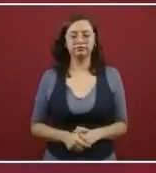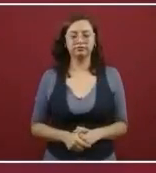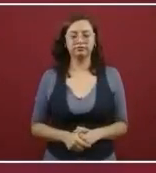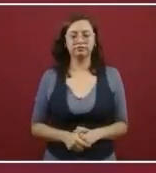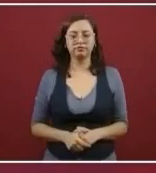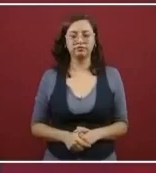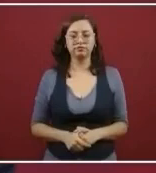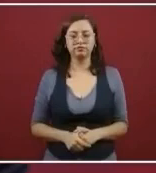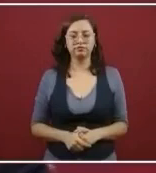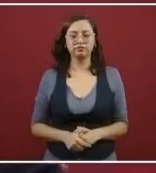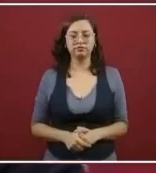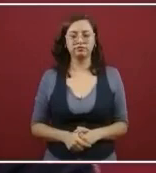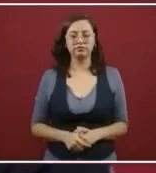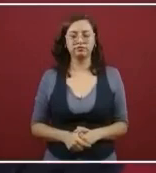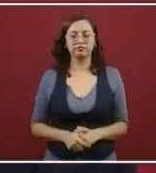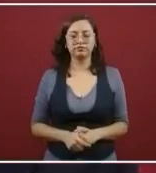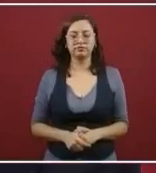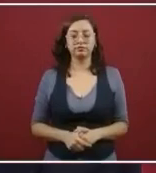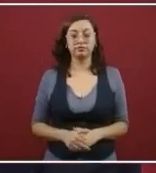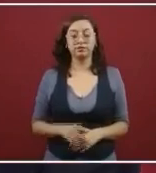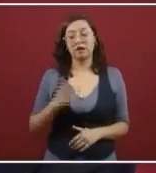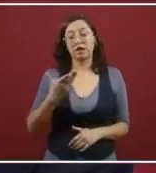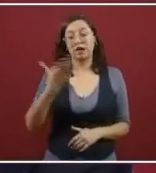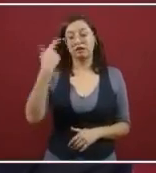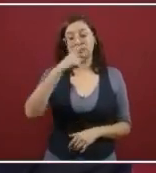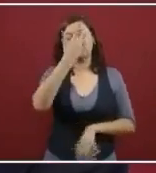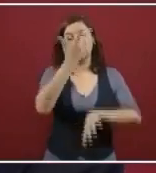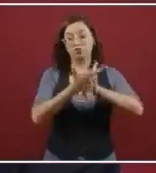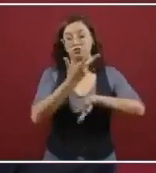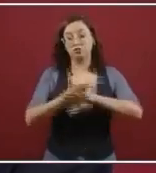En el gobierno del presidente Obama